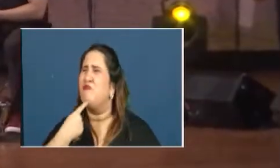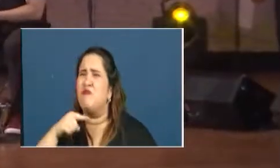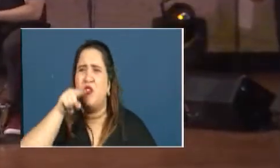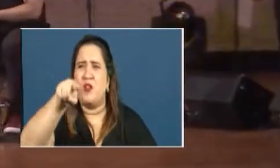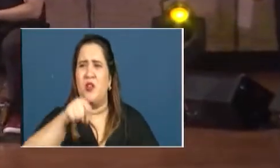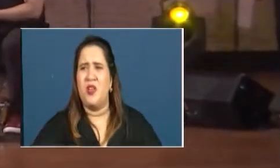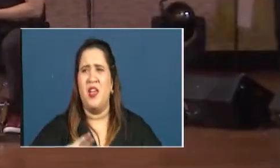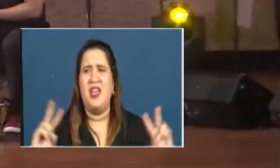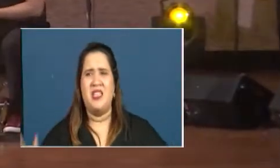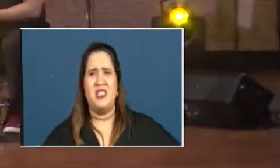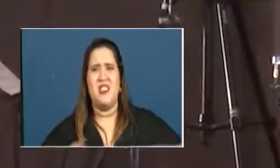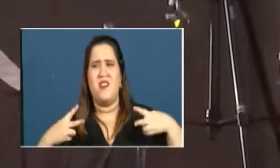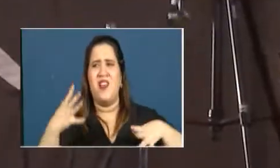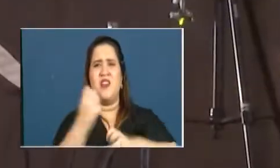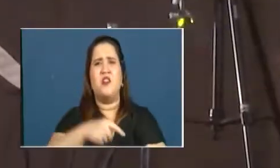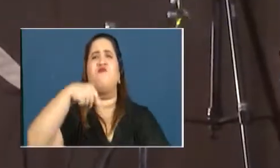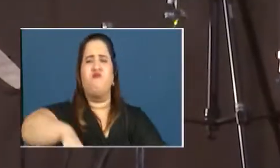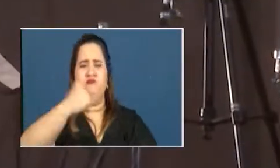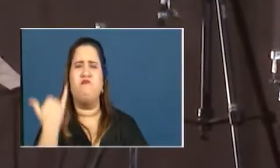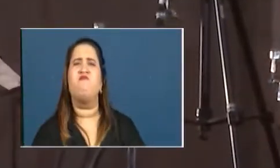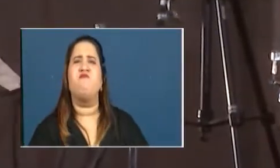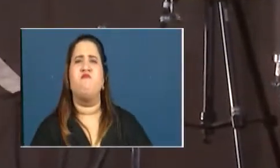mi vida y así soy yo.